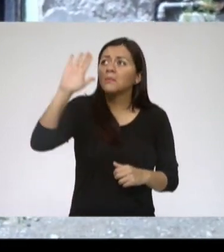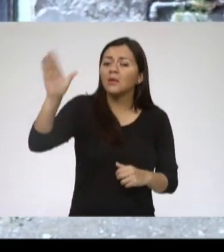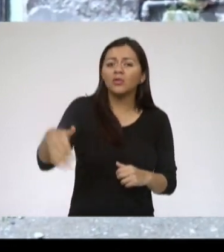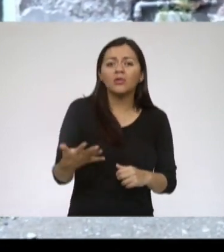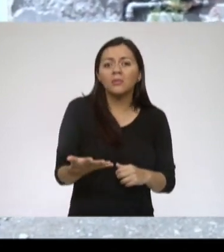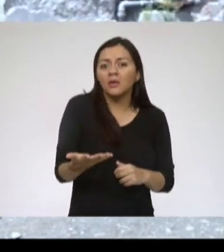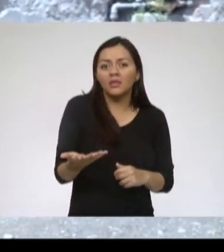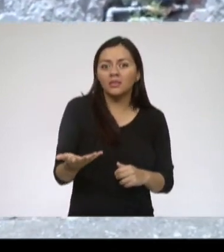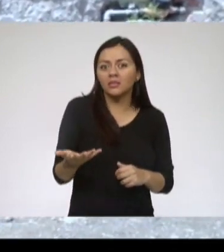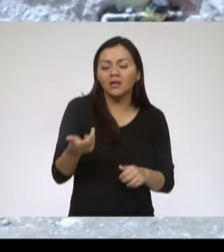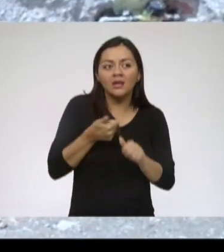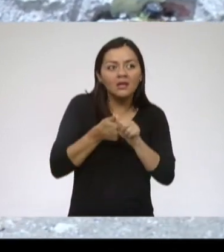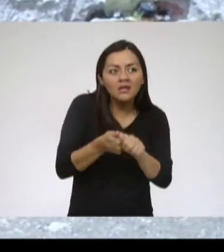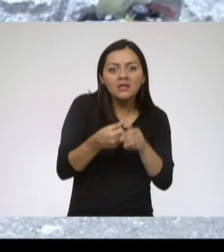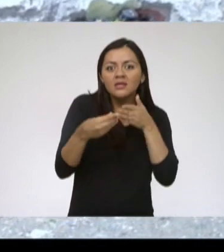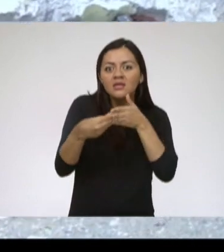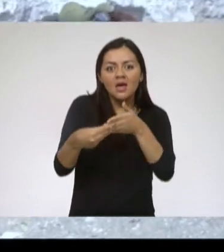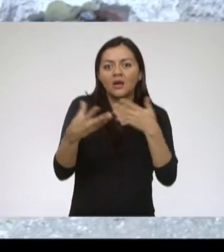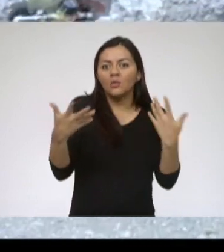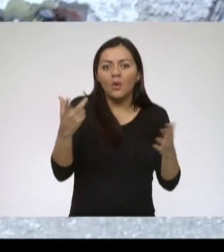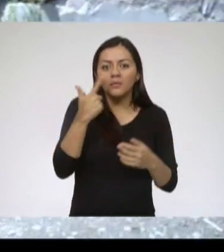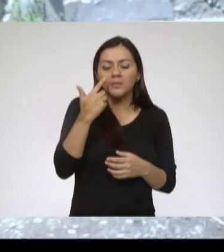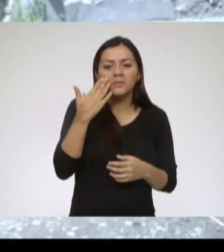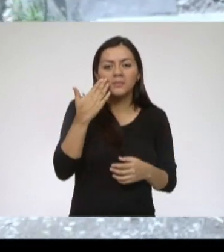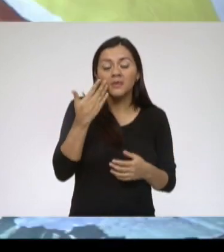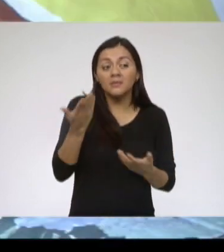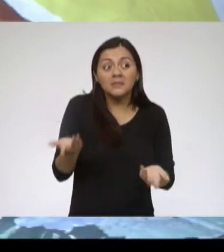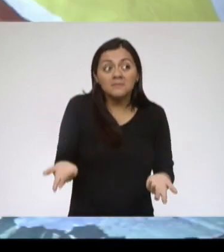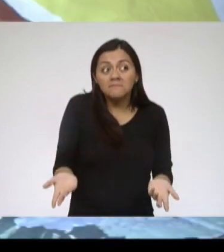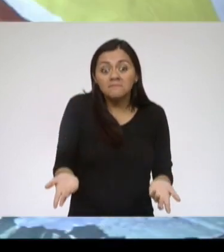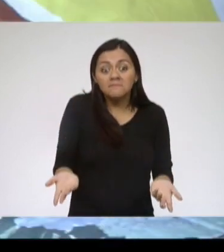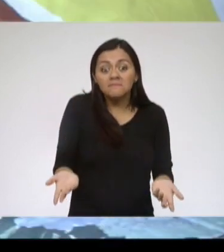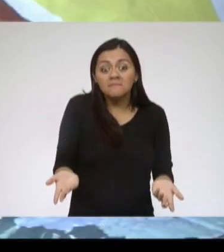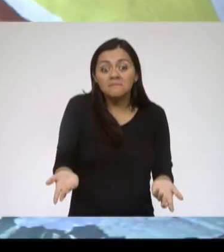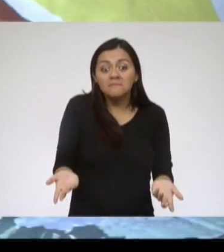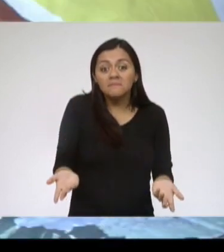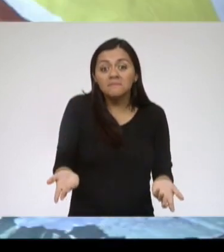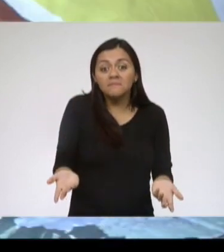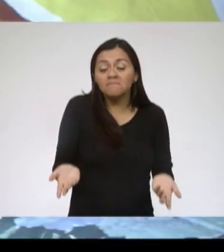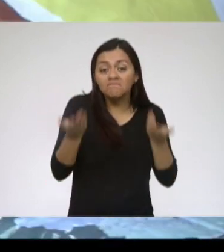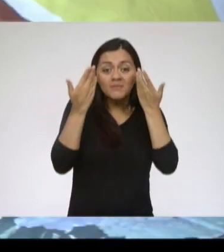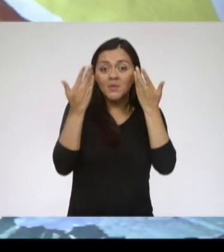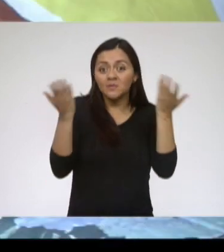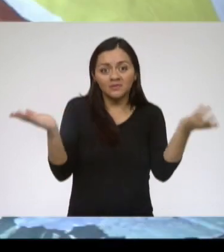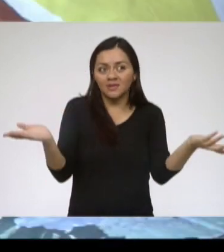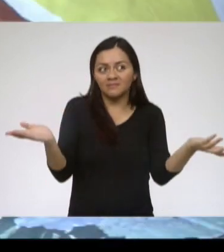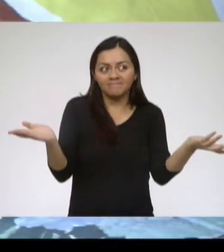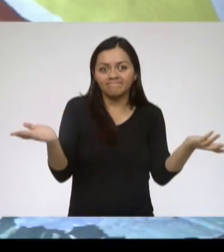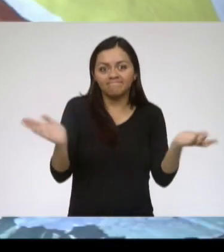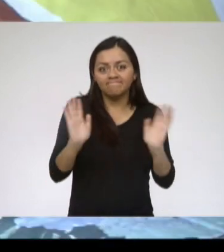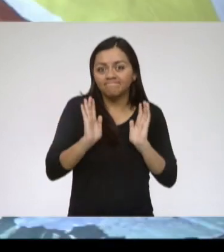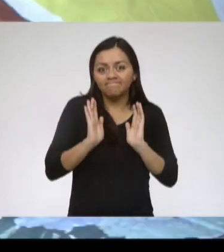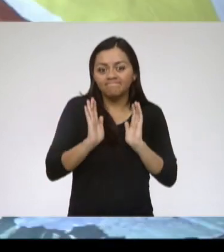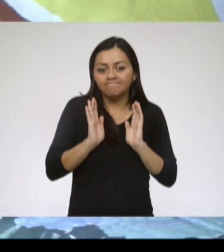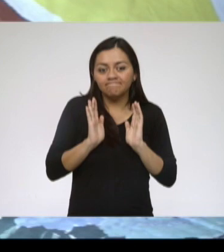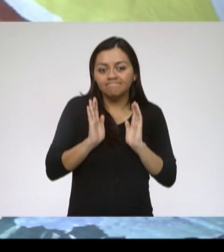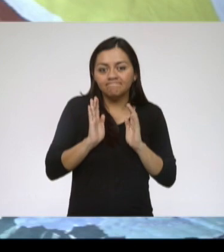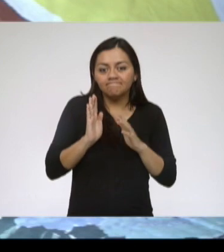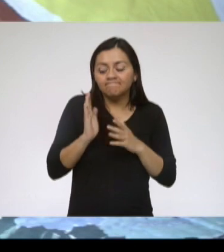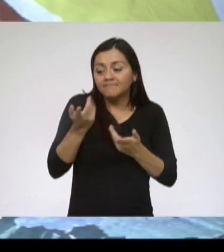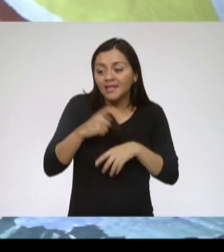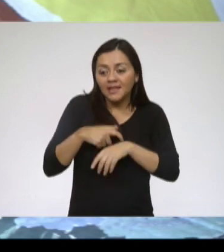mucha falta, no vienen. No sé qué pasar yo, señor, así con el